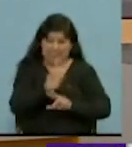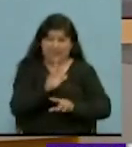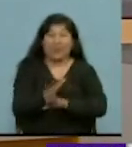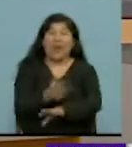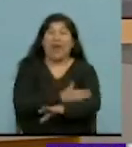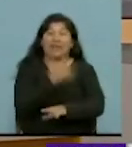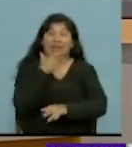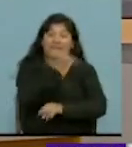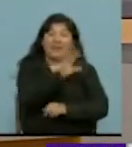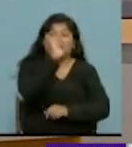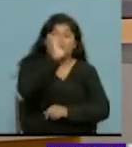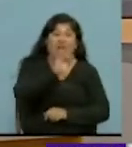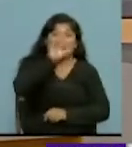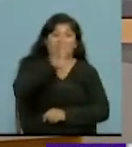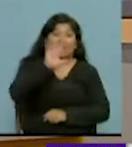Córdoba,